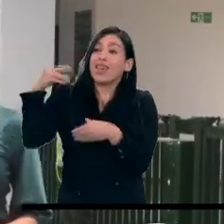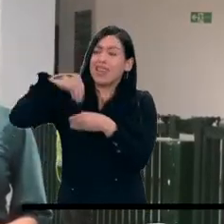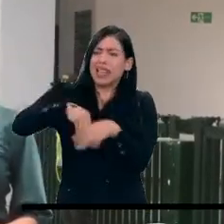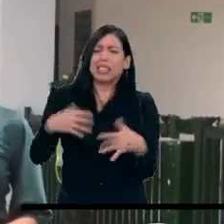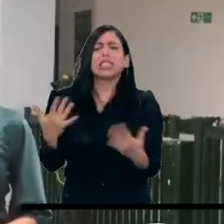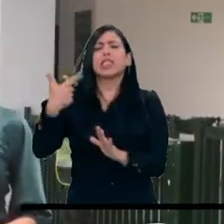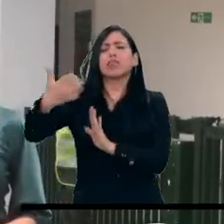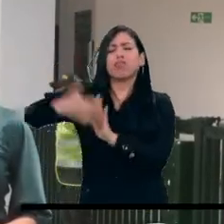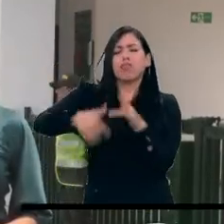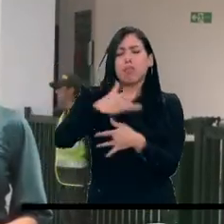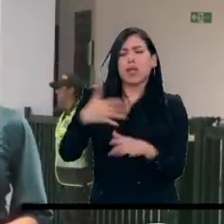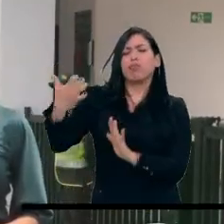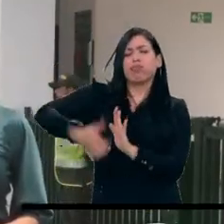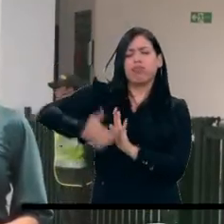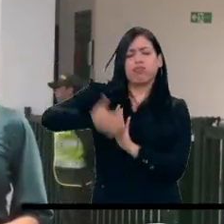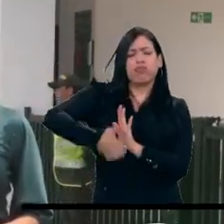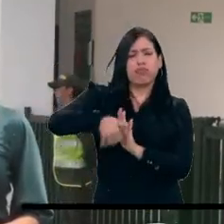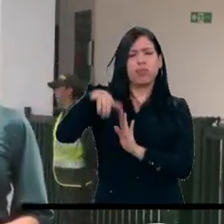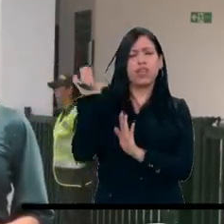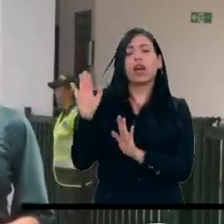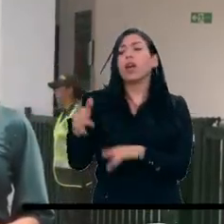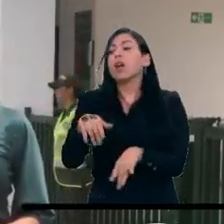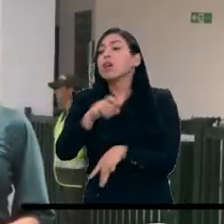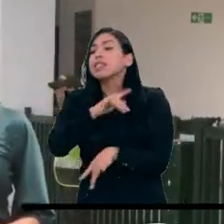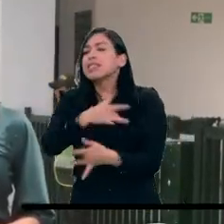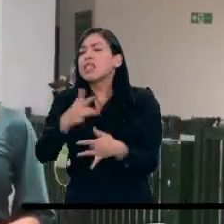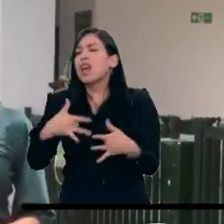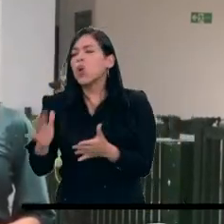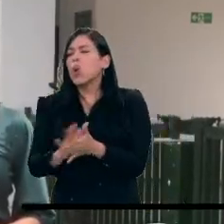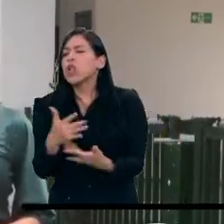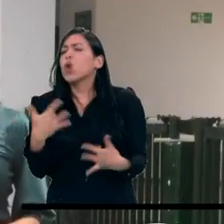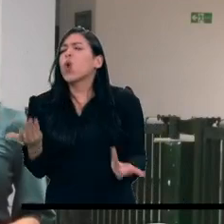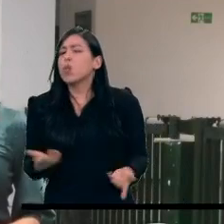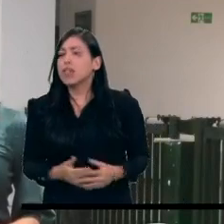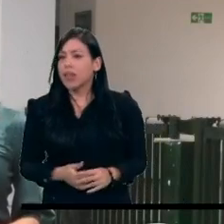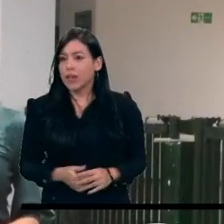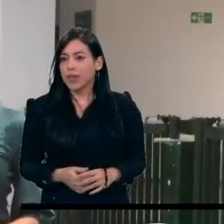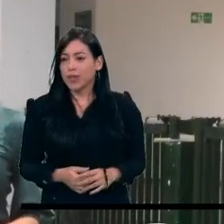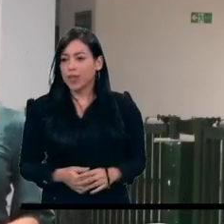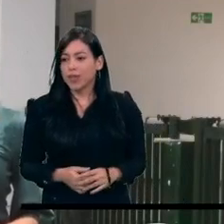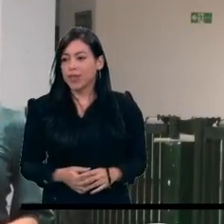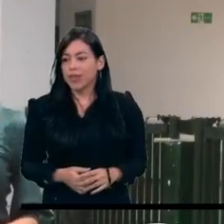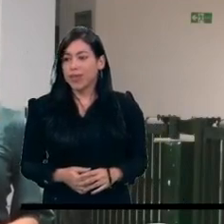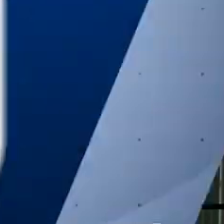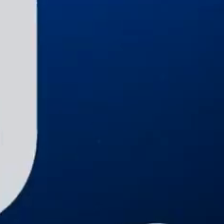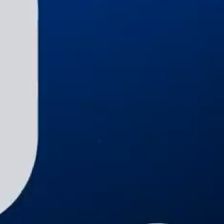en exámenes médicos. Bercy Trujillo, ¿cuál es el estado de salud de los uniformados?